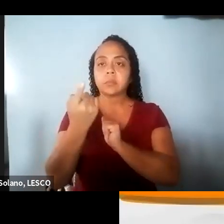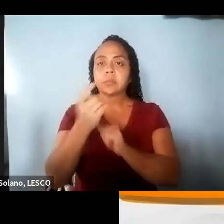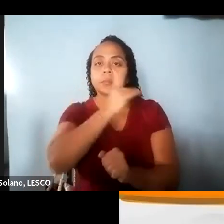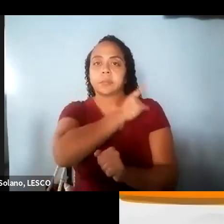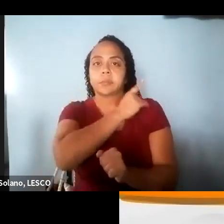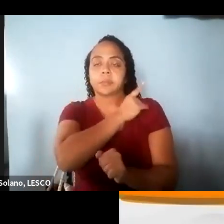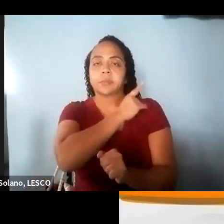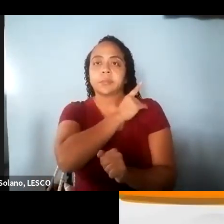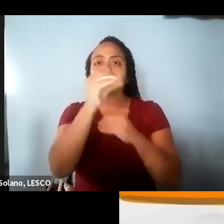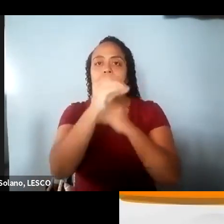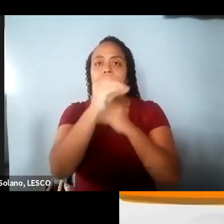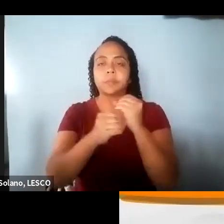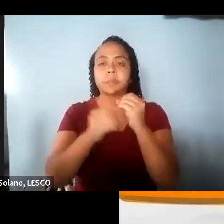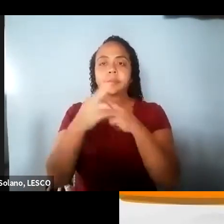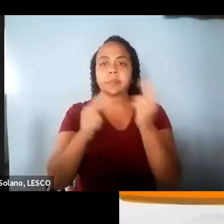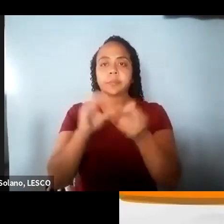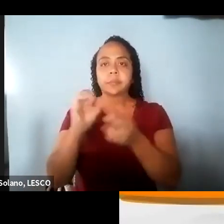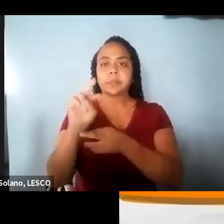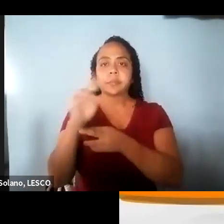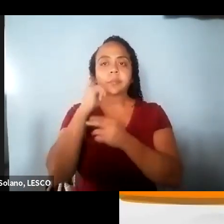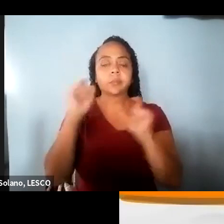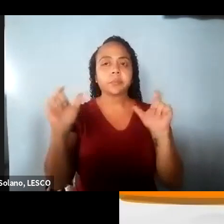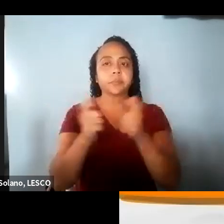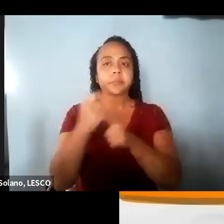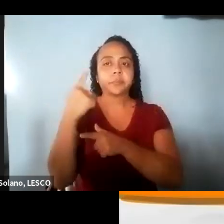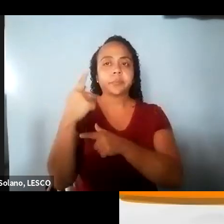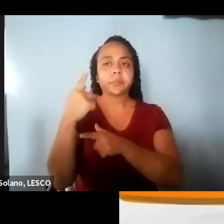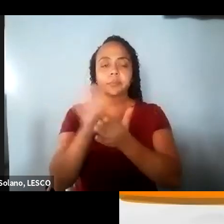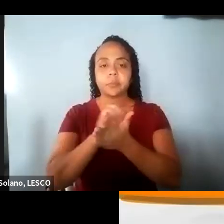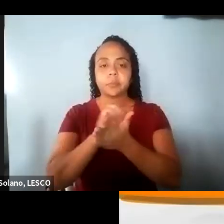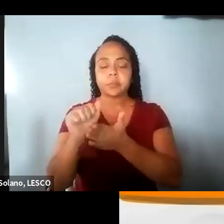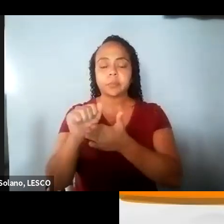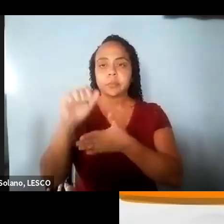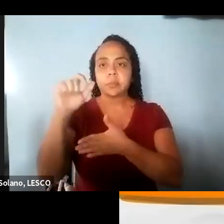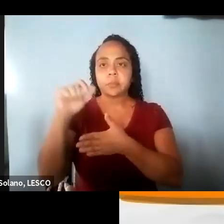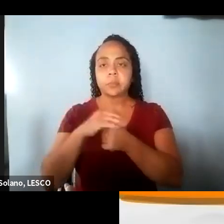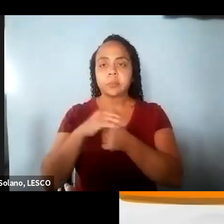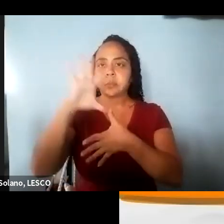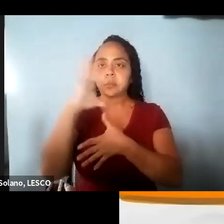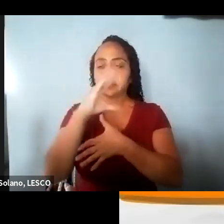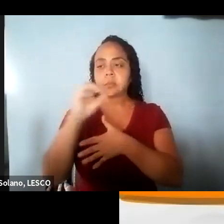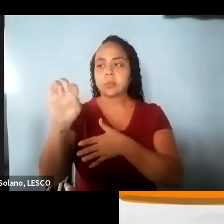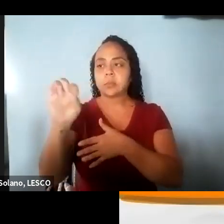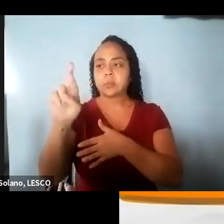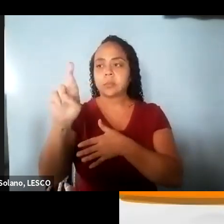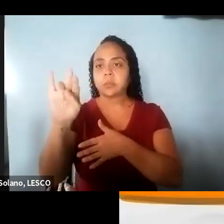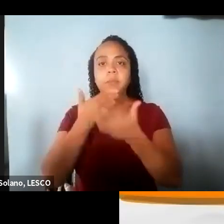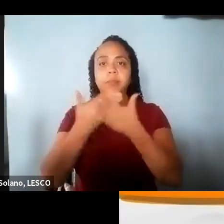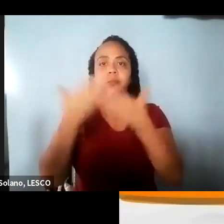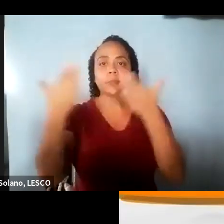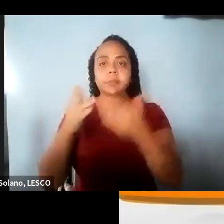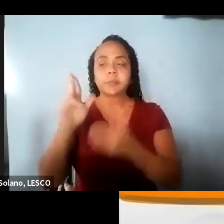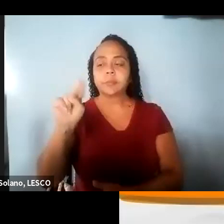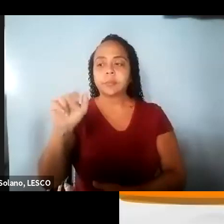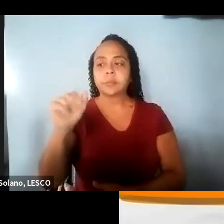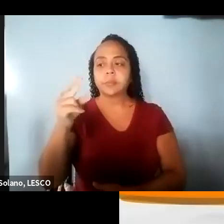regional de naciones unidas para la reducción del riesgo de desastres en america's y en el caribe bienvenido a la web es un gusto